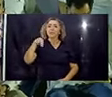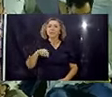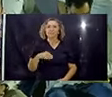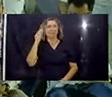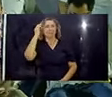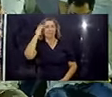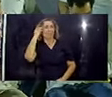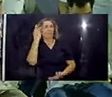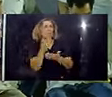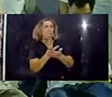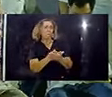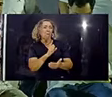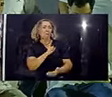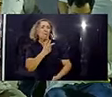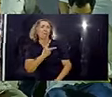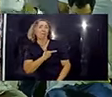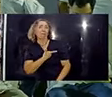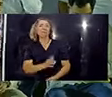programas